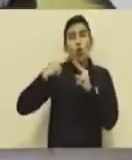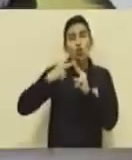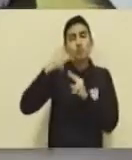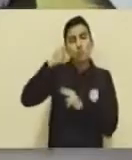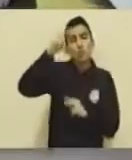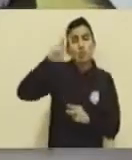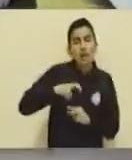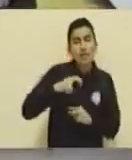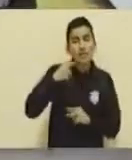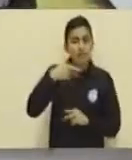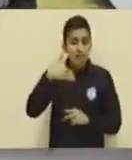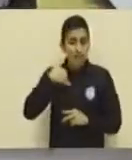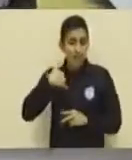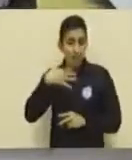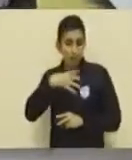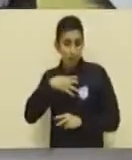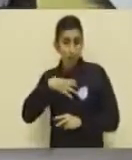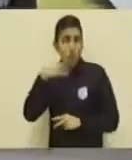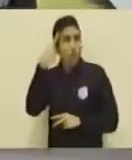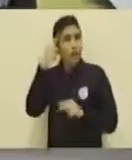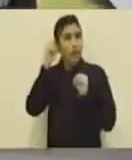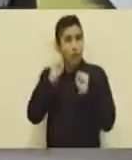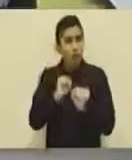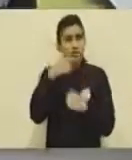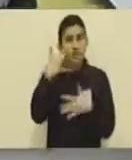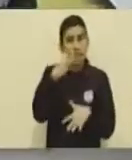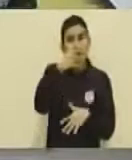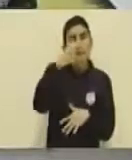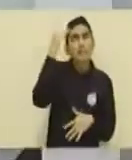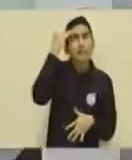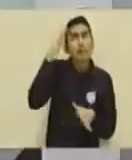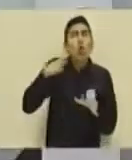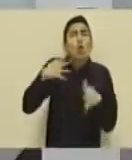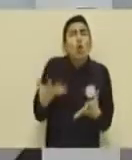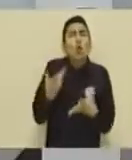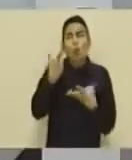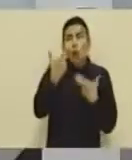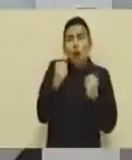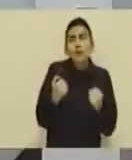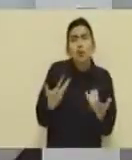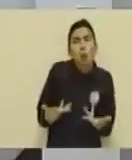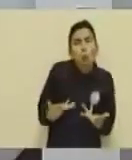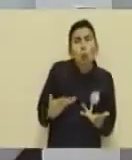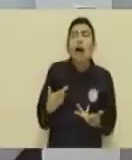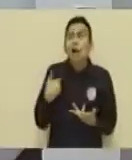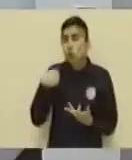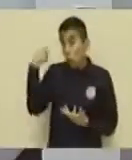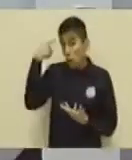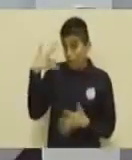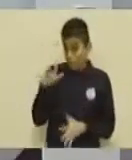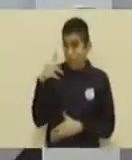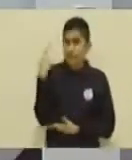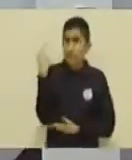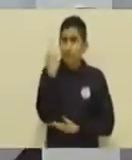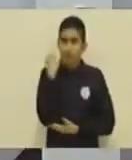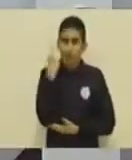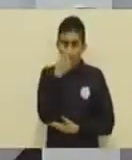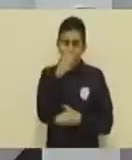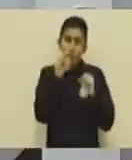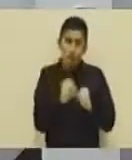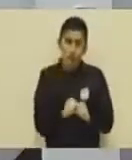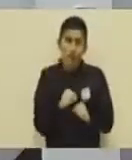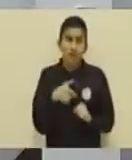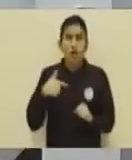que tener de nosotros mismos para poder saber cómo actuar, ¿verdad? Entonces sí es muy importante el hecho de